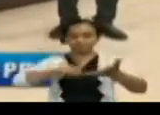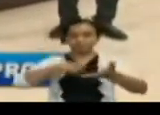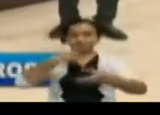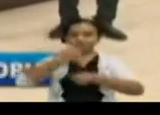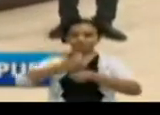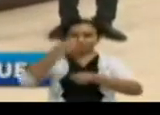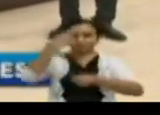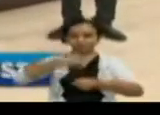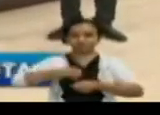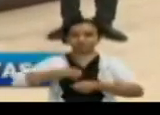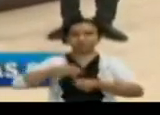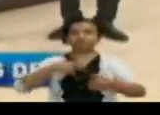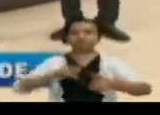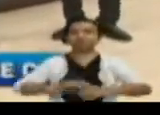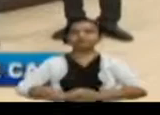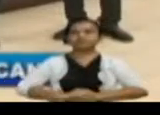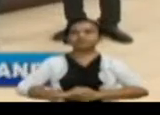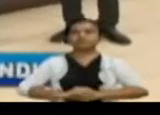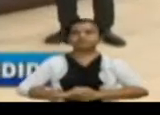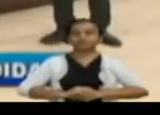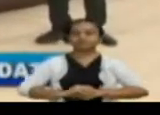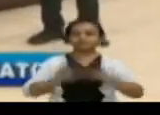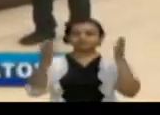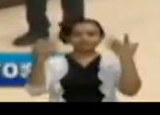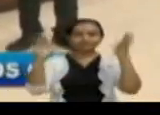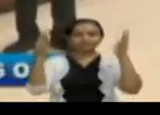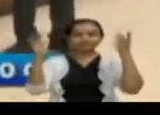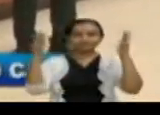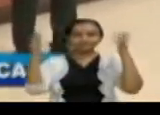en la defensa y promoción de los derechos humanos y